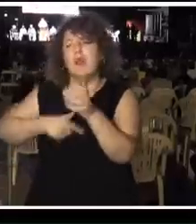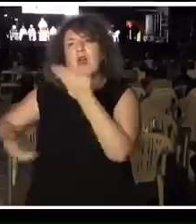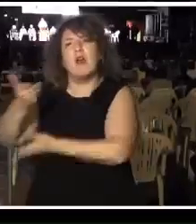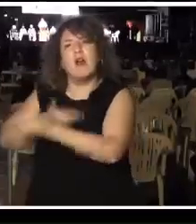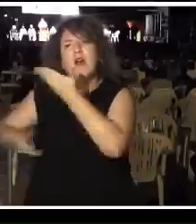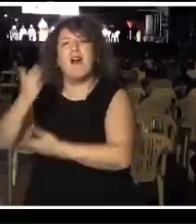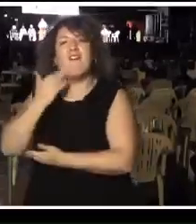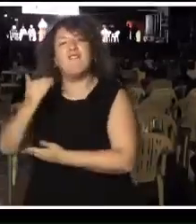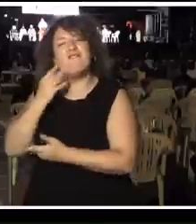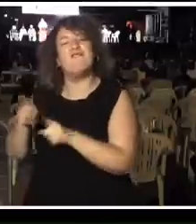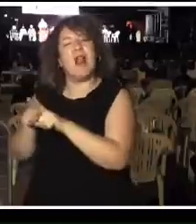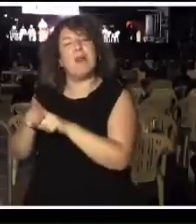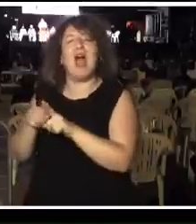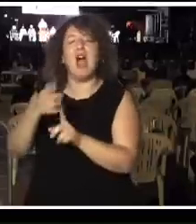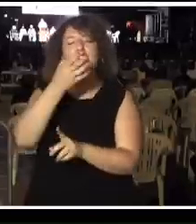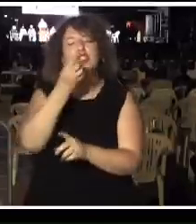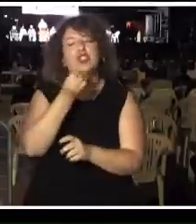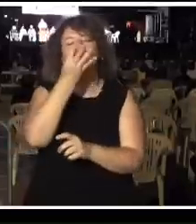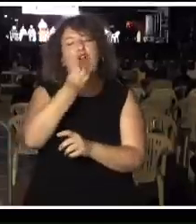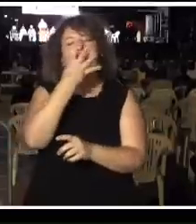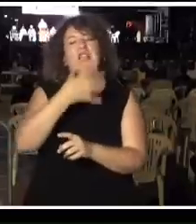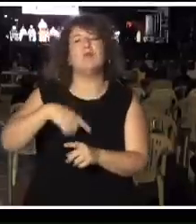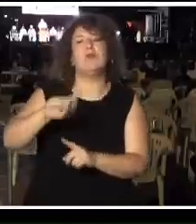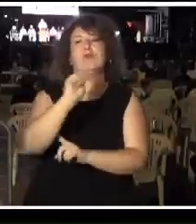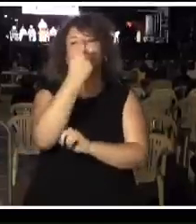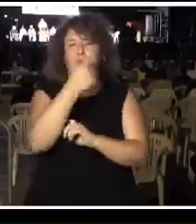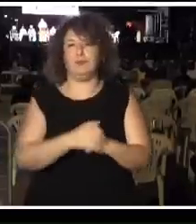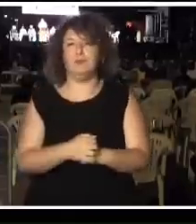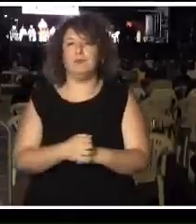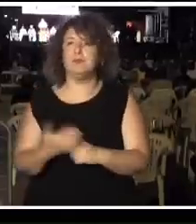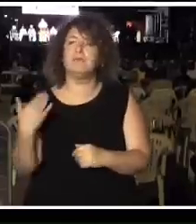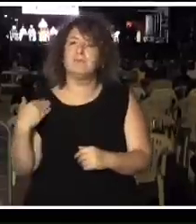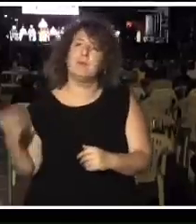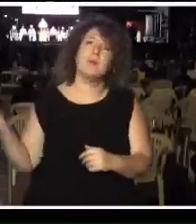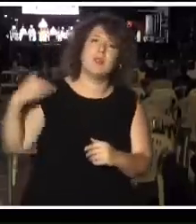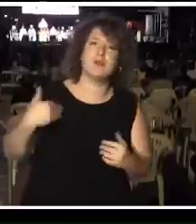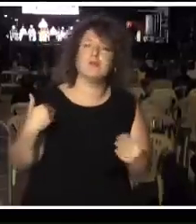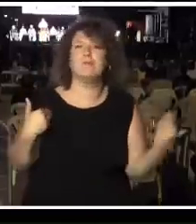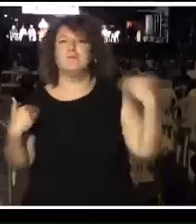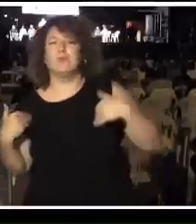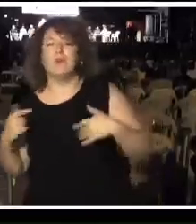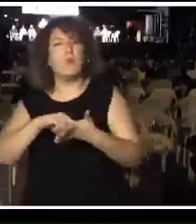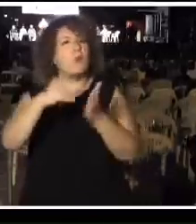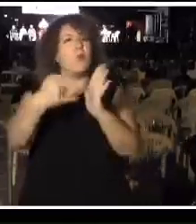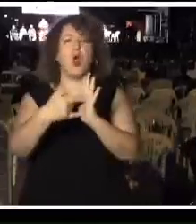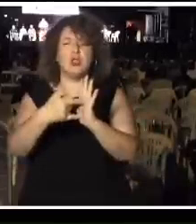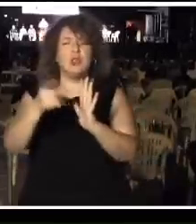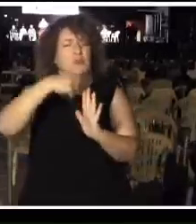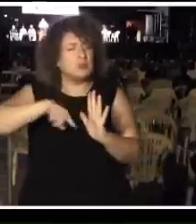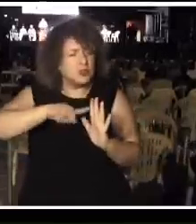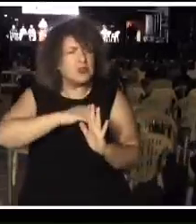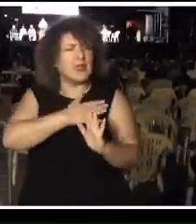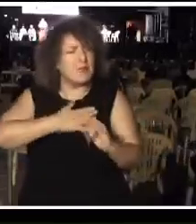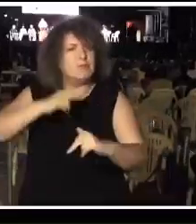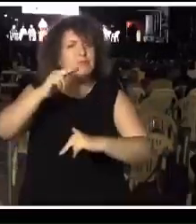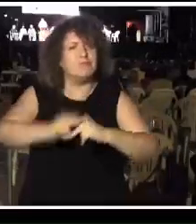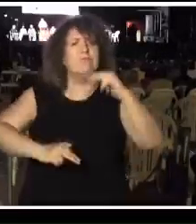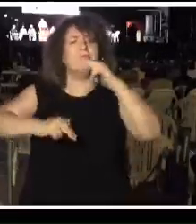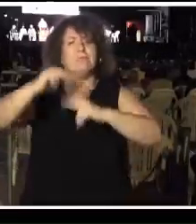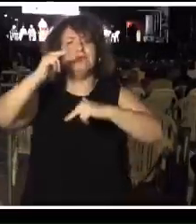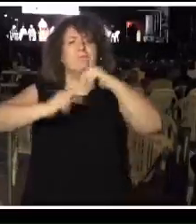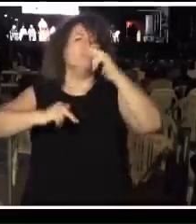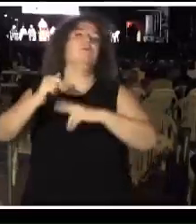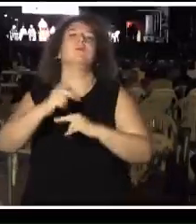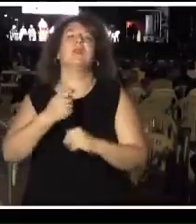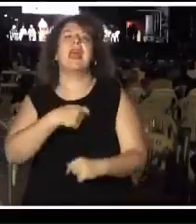avanzar hacia el socialismo. Sumemos más brazos al hermoso proyecto que nos hemos empeñado en levantar. Una